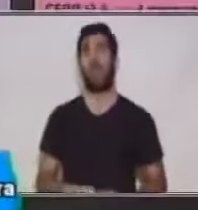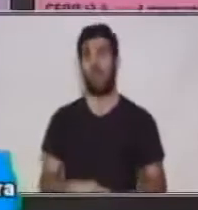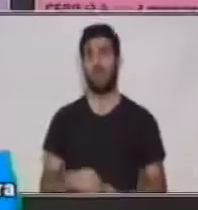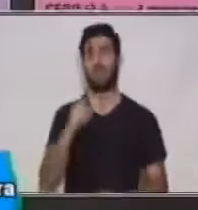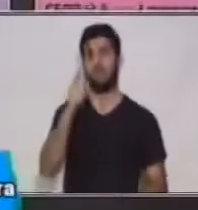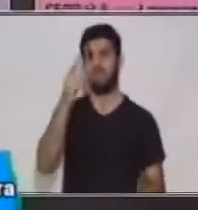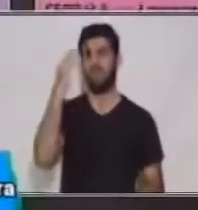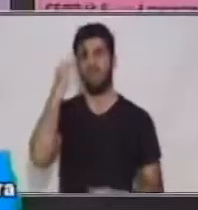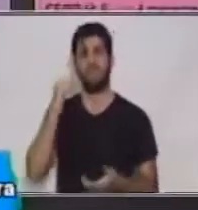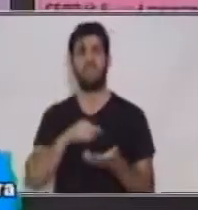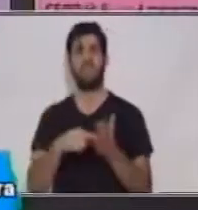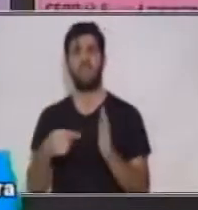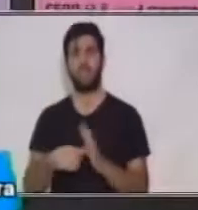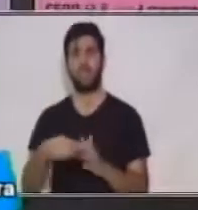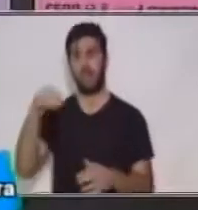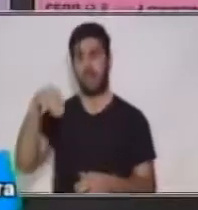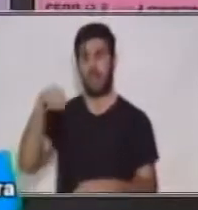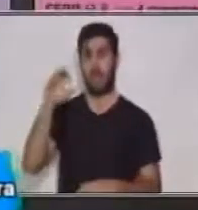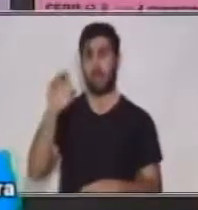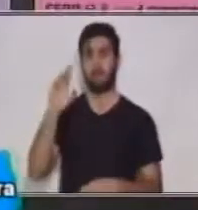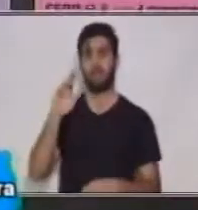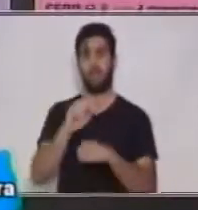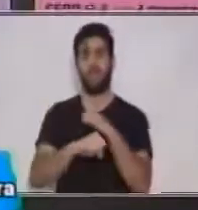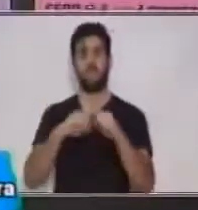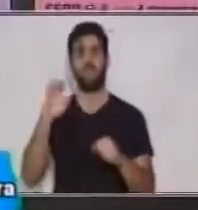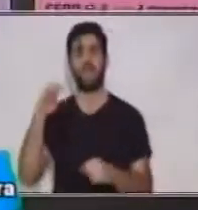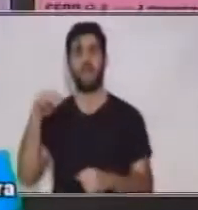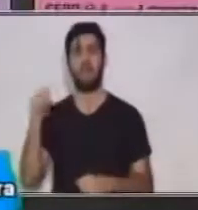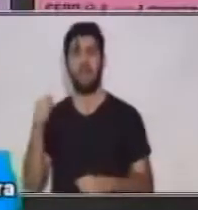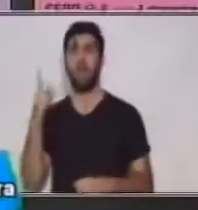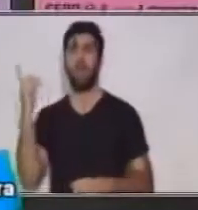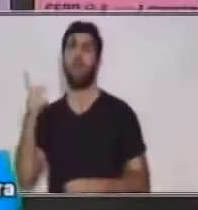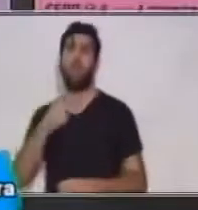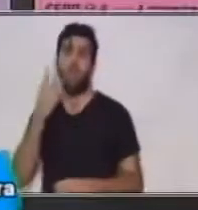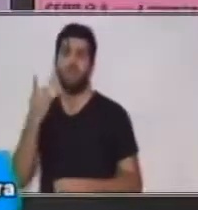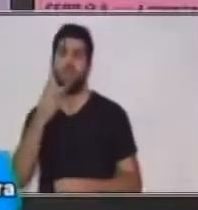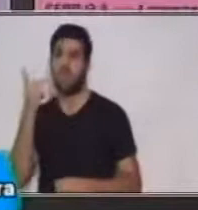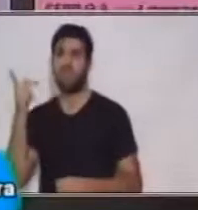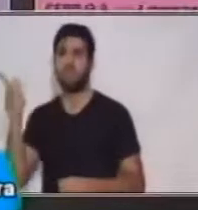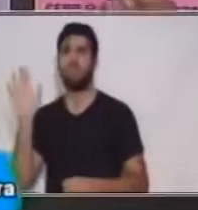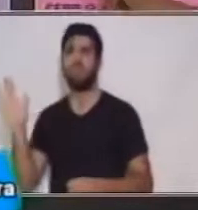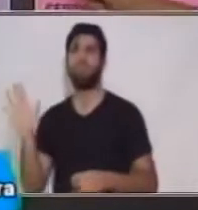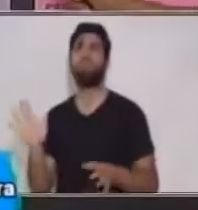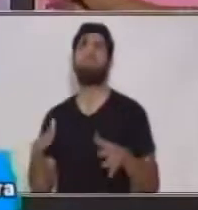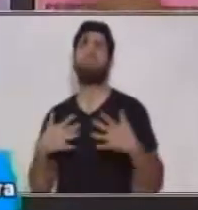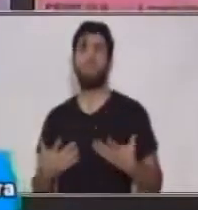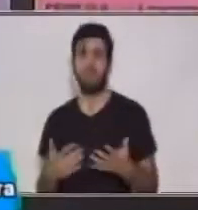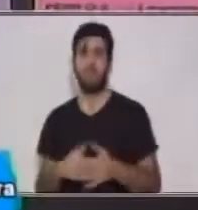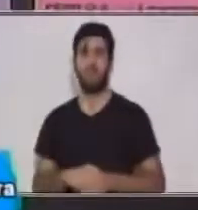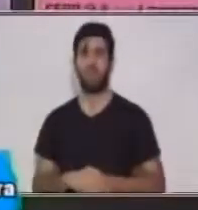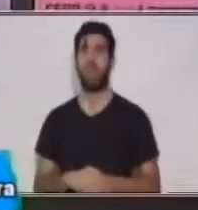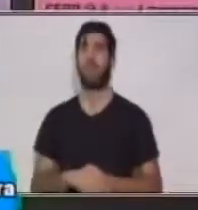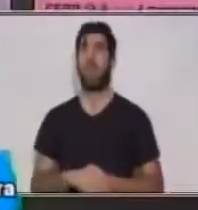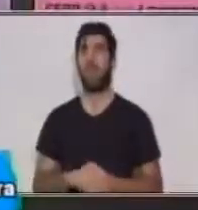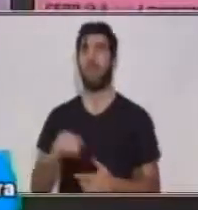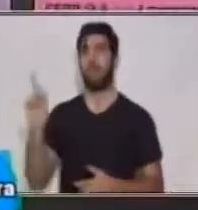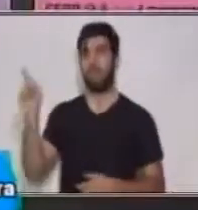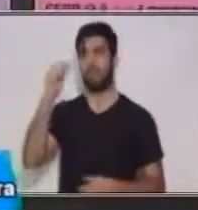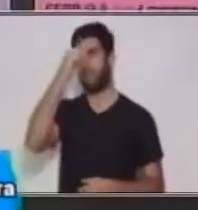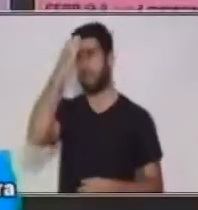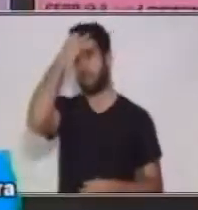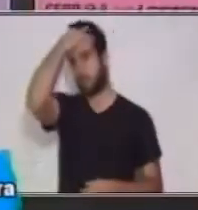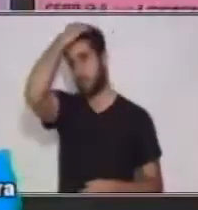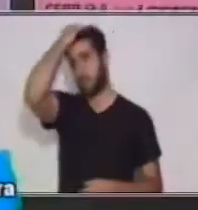un morfema? Yo sé que sí lo sabes. Pero vamos a repasar acá. Dice que morfema, en